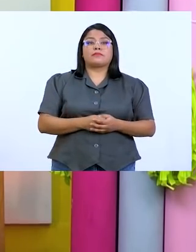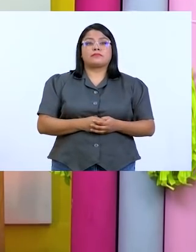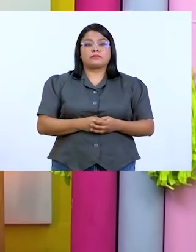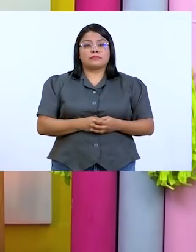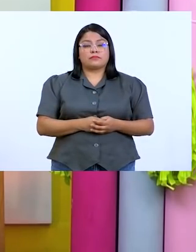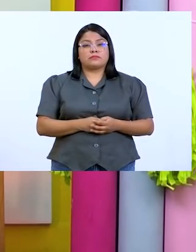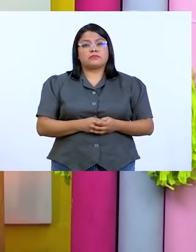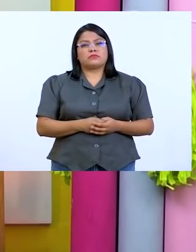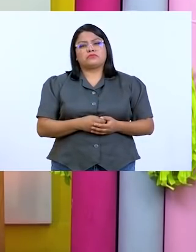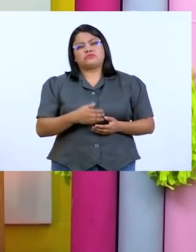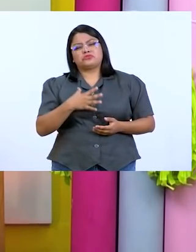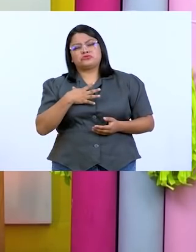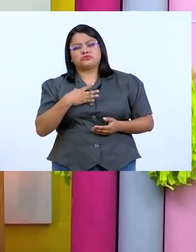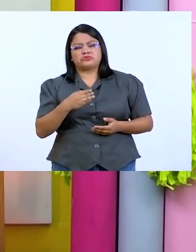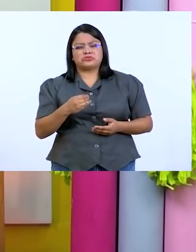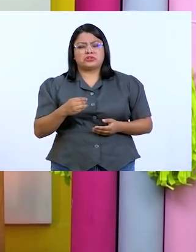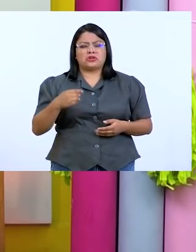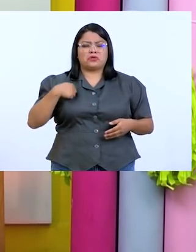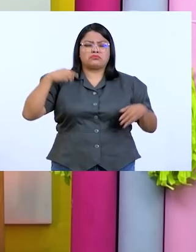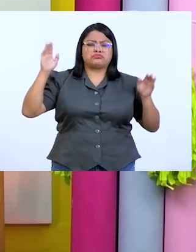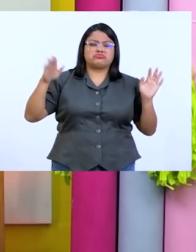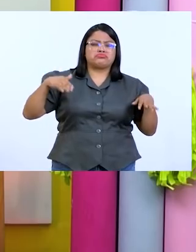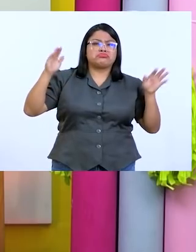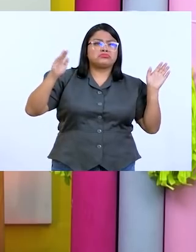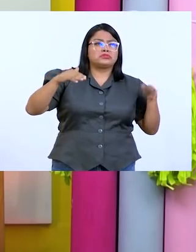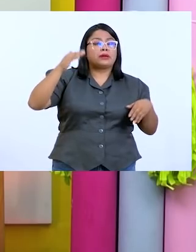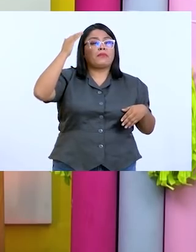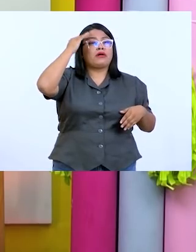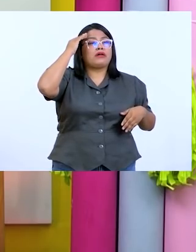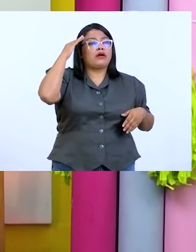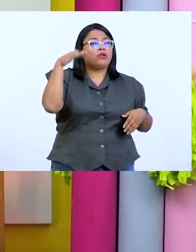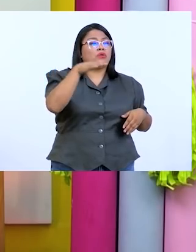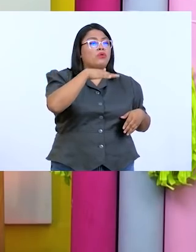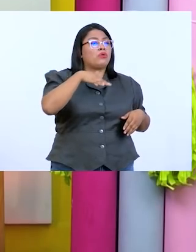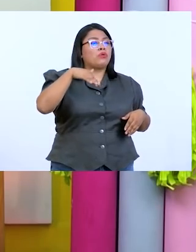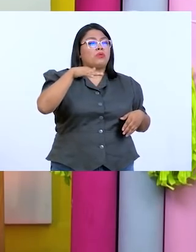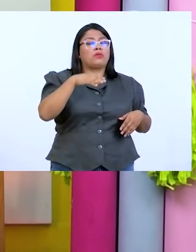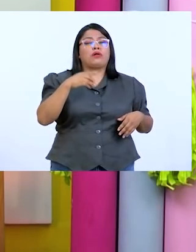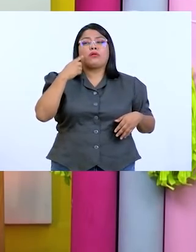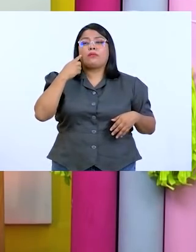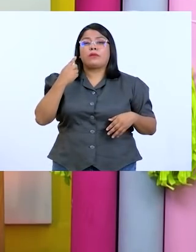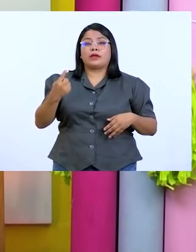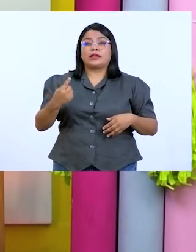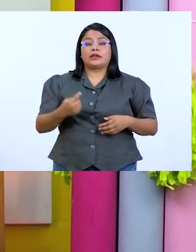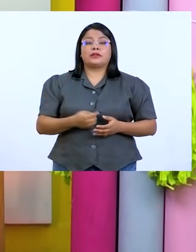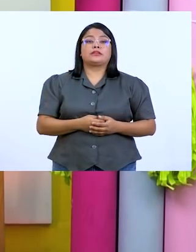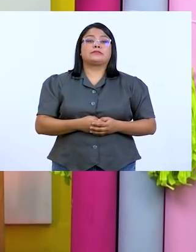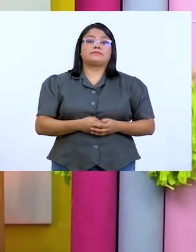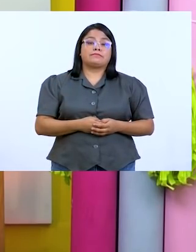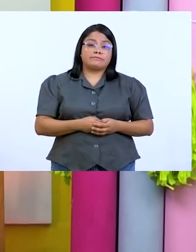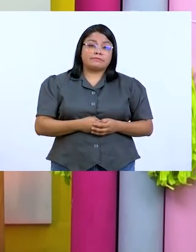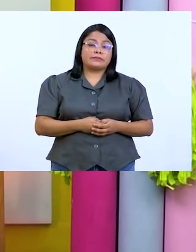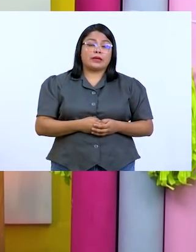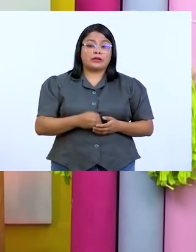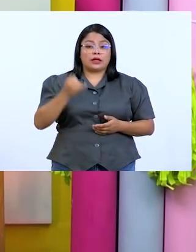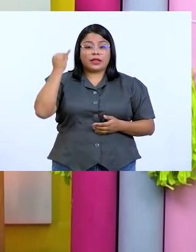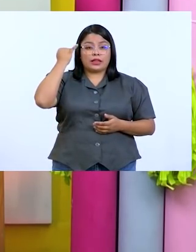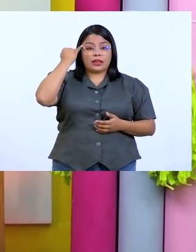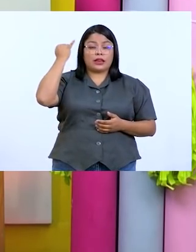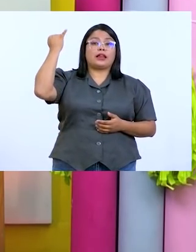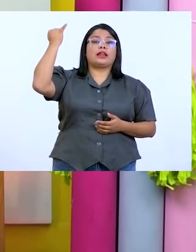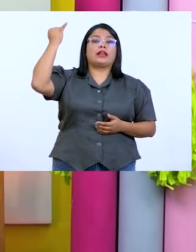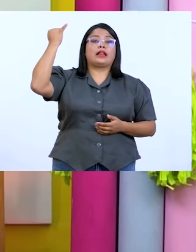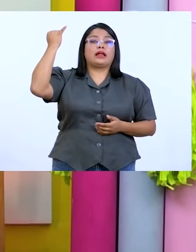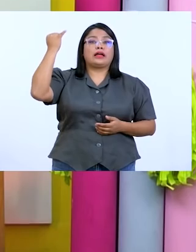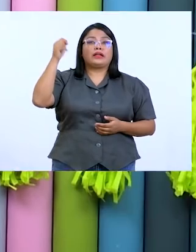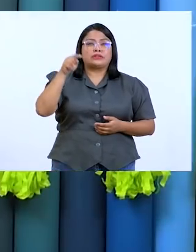Teo. Me gustaría volar para conocer estos lugares, dijo Pájaro amarillo. Teo tuvo